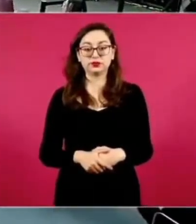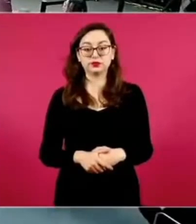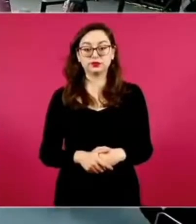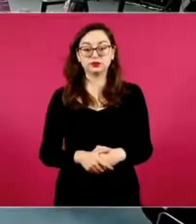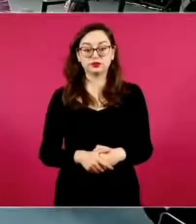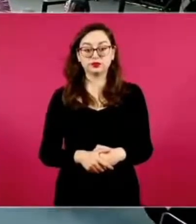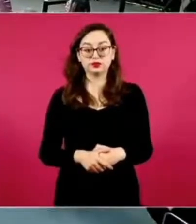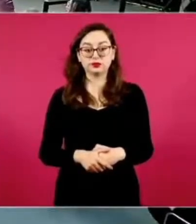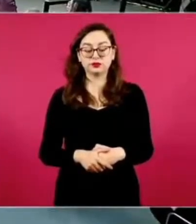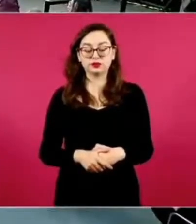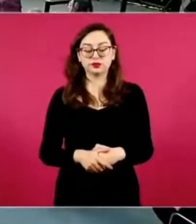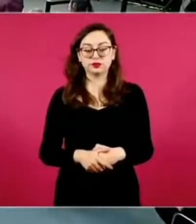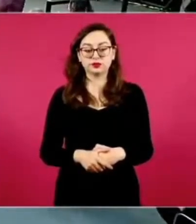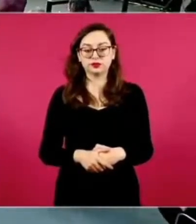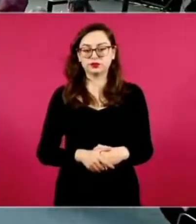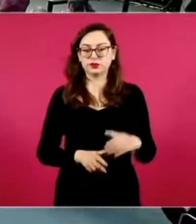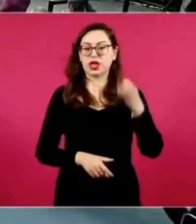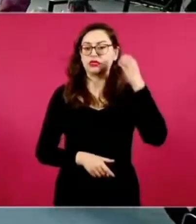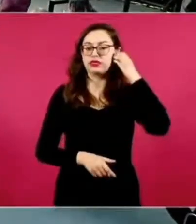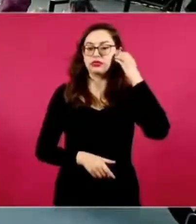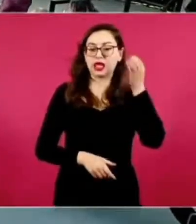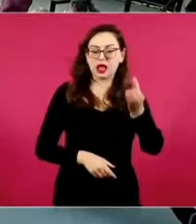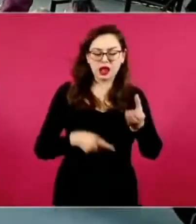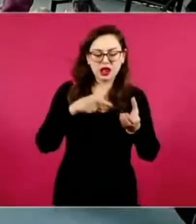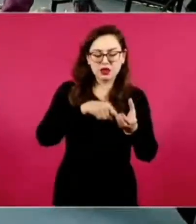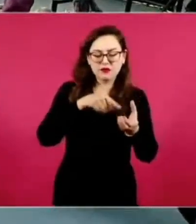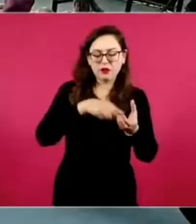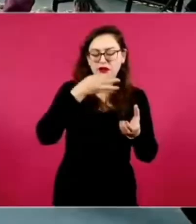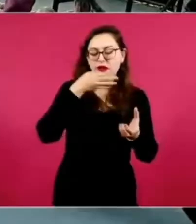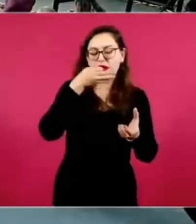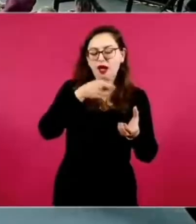¿Nos puedes informar lo que dijiste